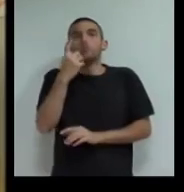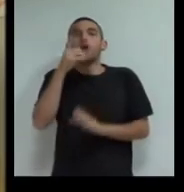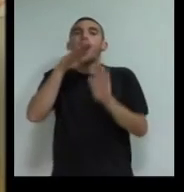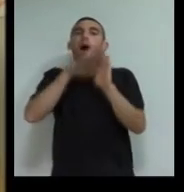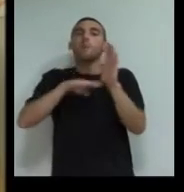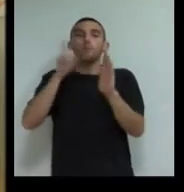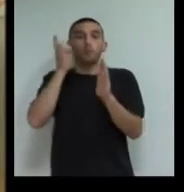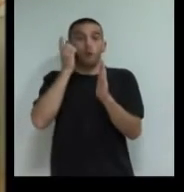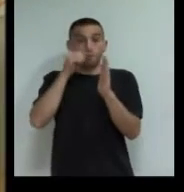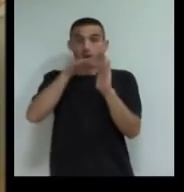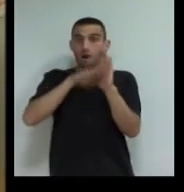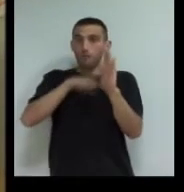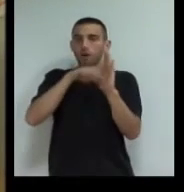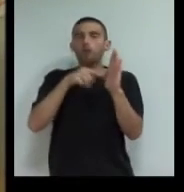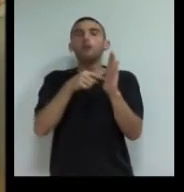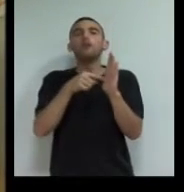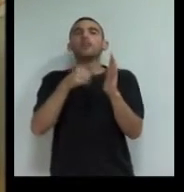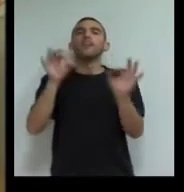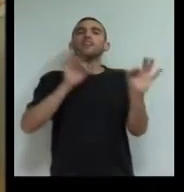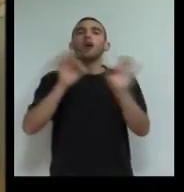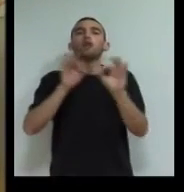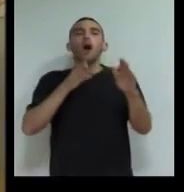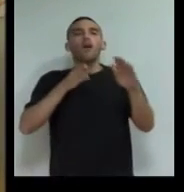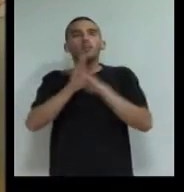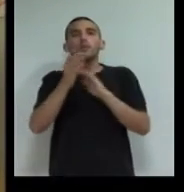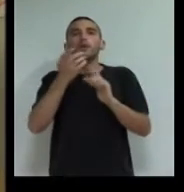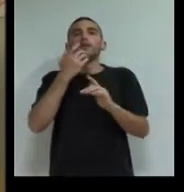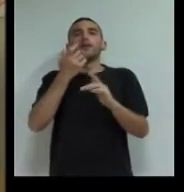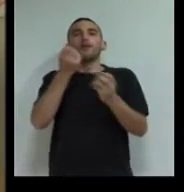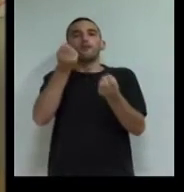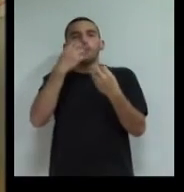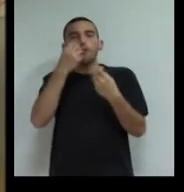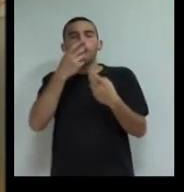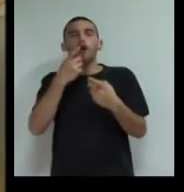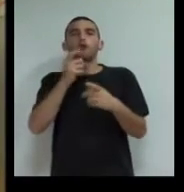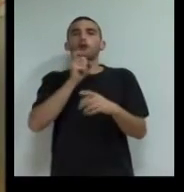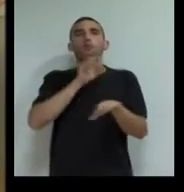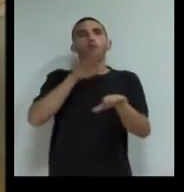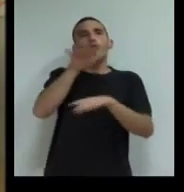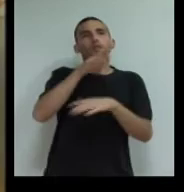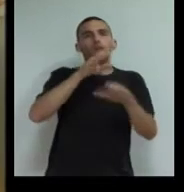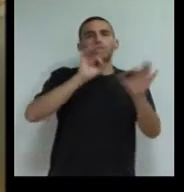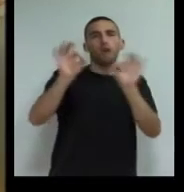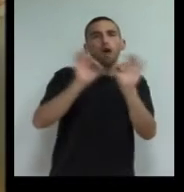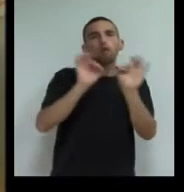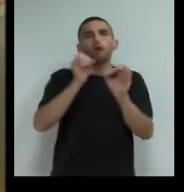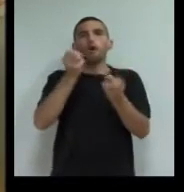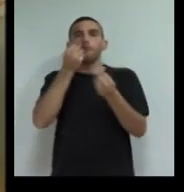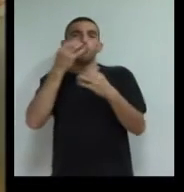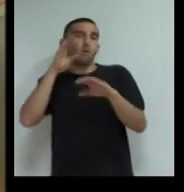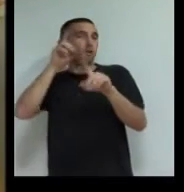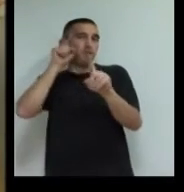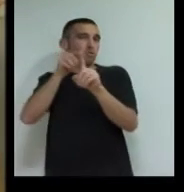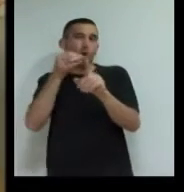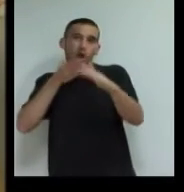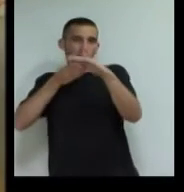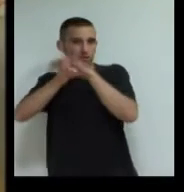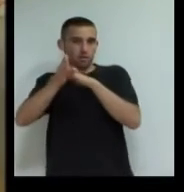aplicación móvil de teatro accesible con toda la información de obras de teatro accesibles, cómo llegar a los teatros, información de accesibilidad y bueno, pues un poco